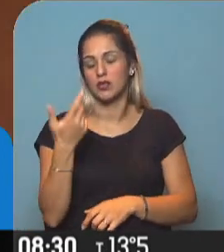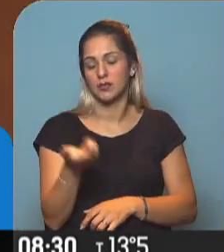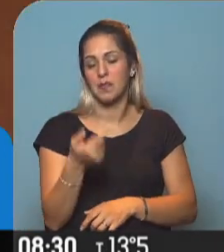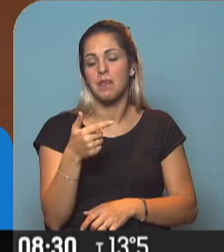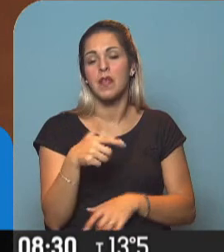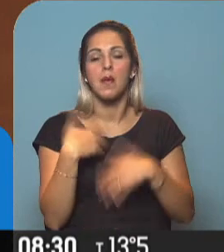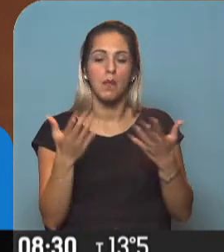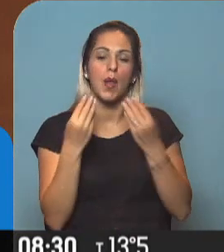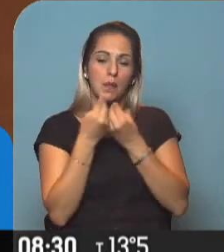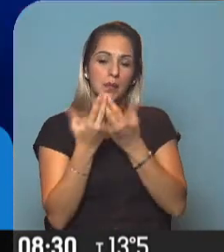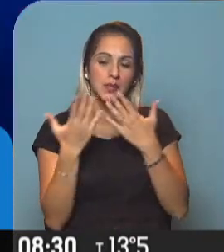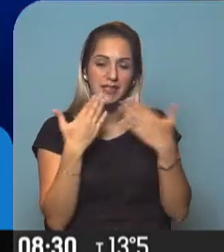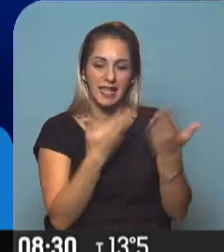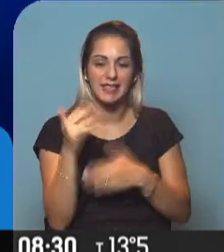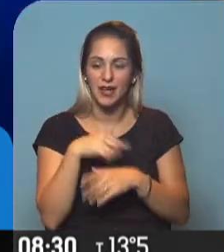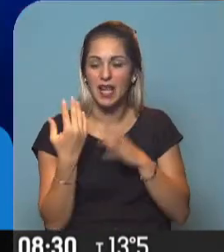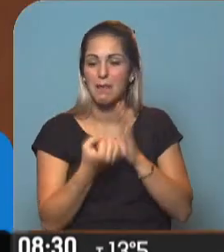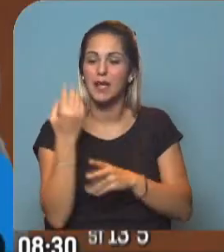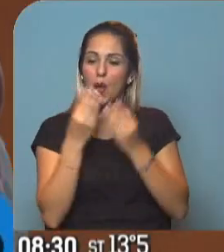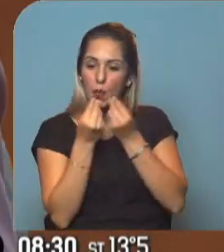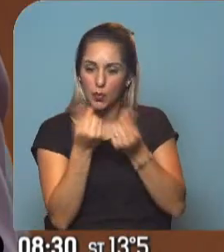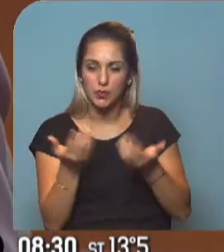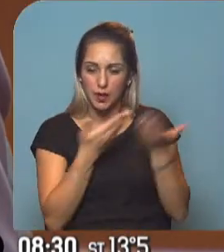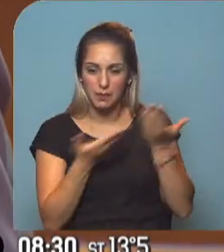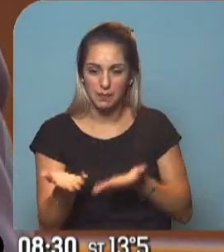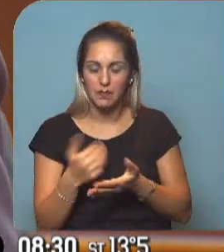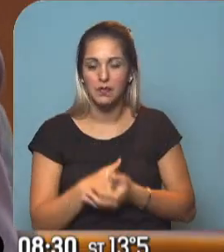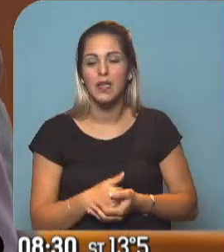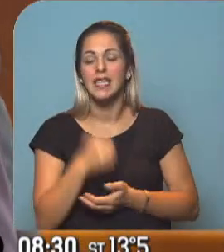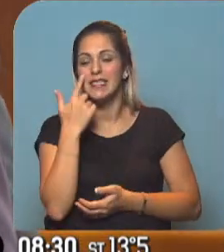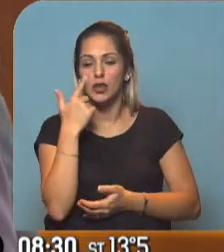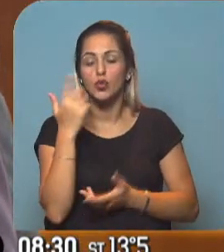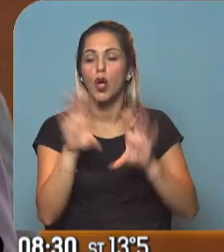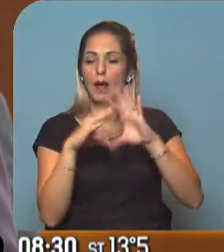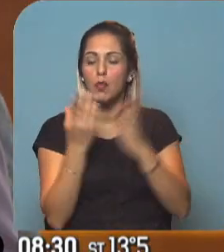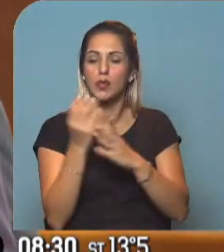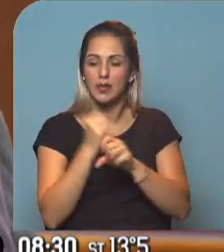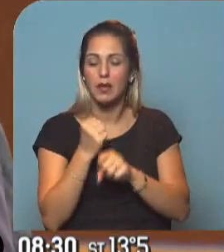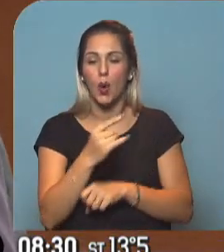gracias por venir esta mañana alberto robles instituto del mundo del trabajo julio godio universidad de tres de febrero